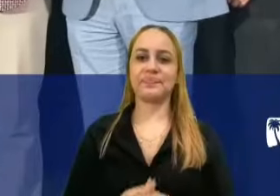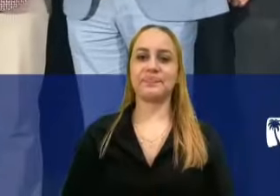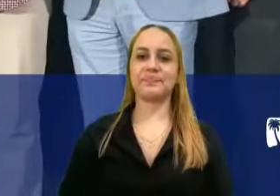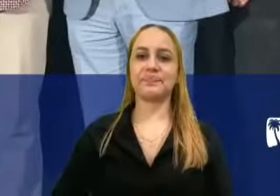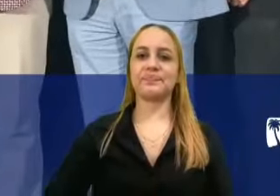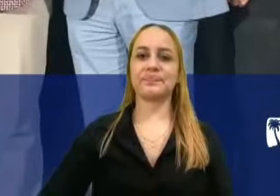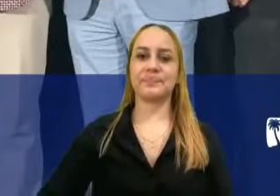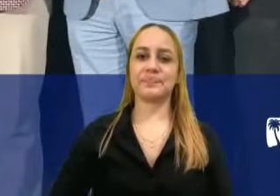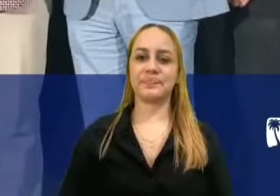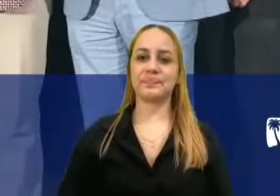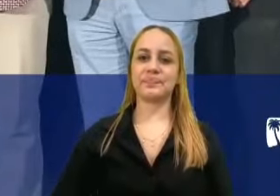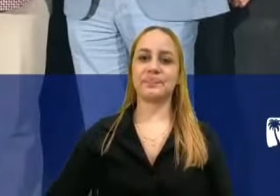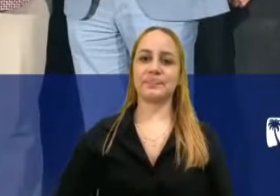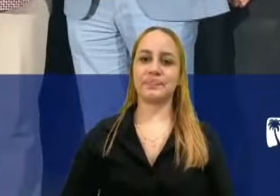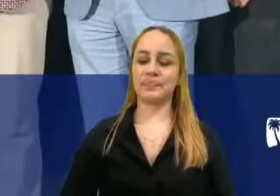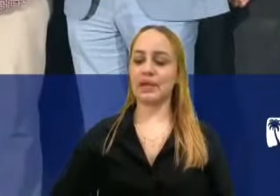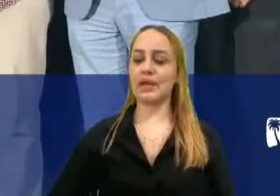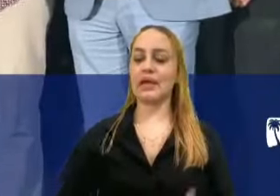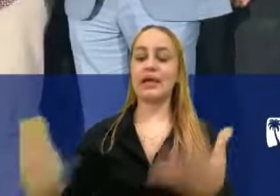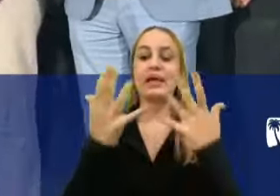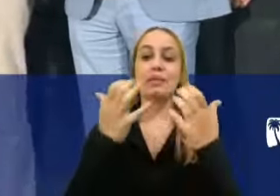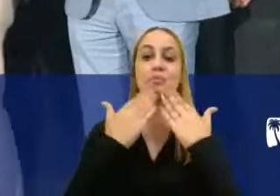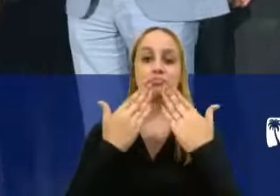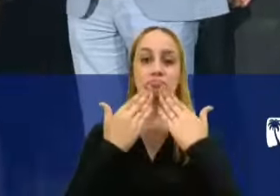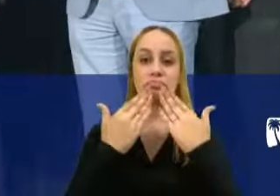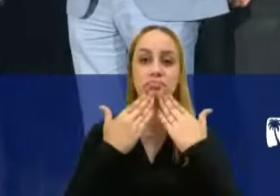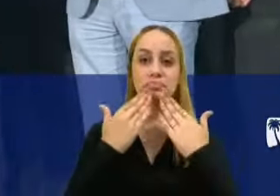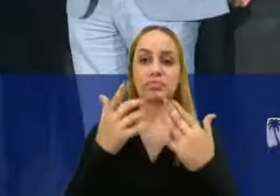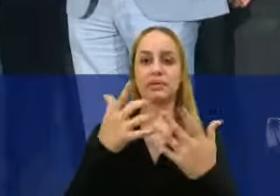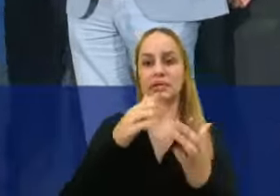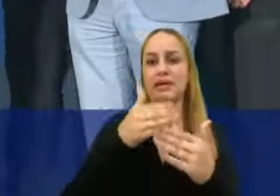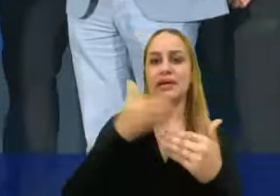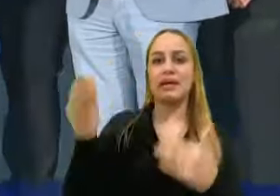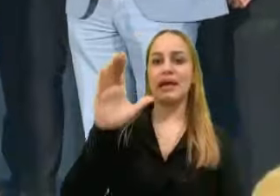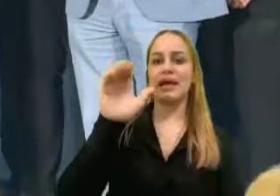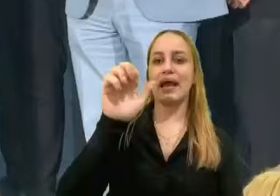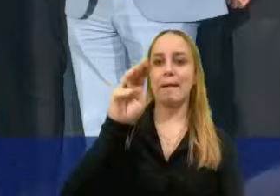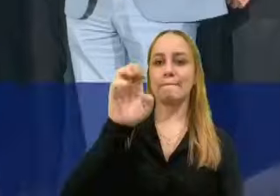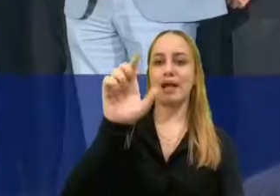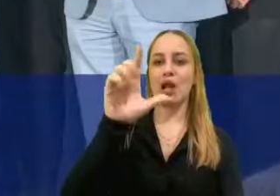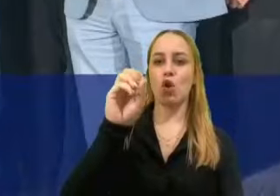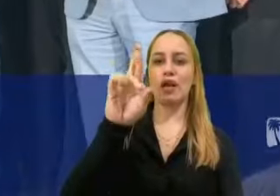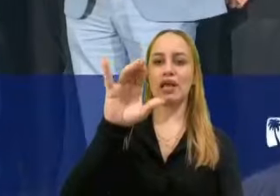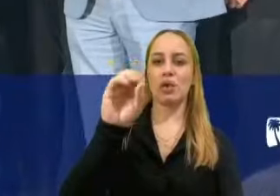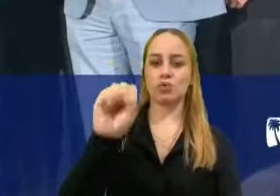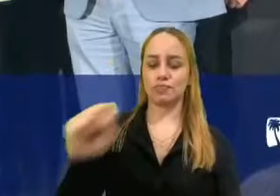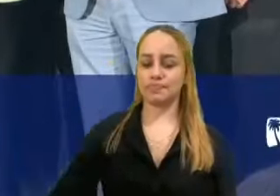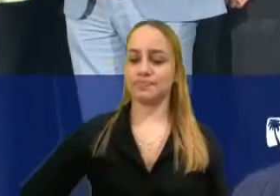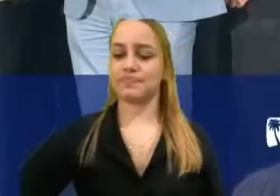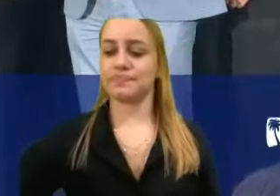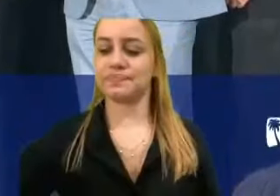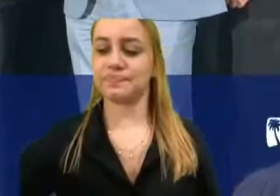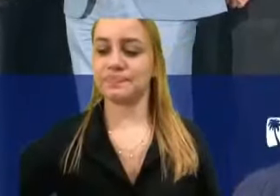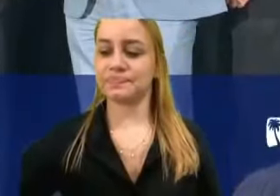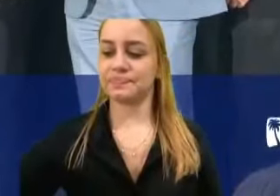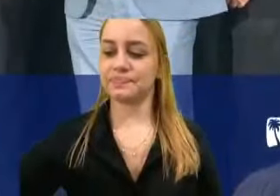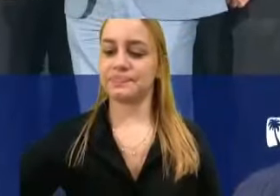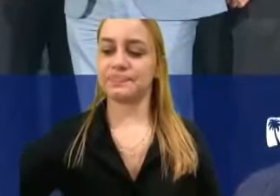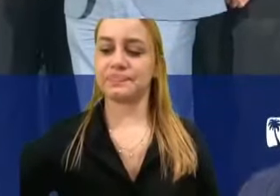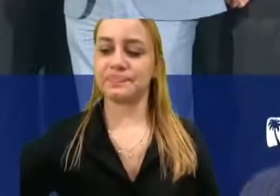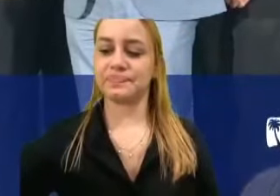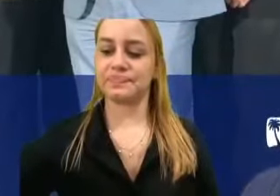senado Carmelo electo Carmelo Ríos pueda expresarse Muchas gracias gobernadora obviamente tenemos unos retos bien